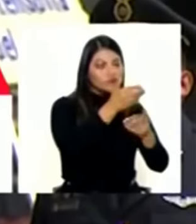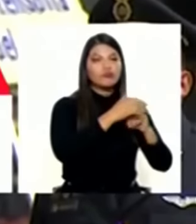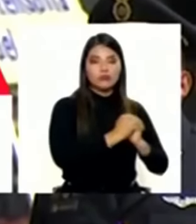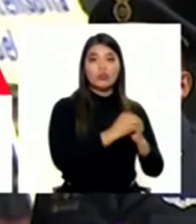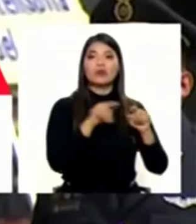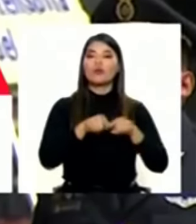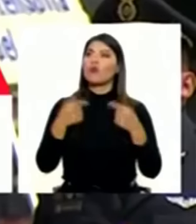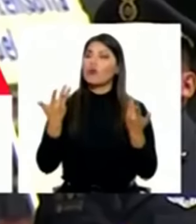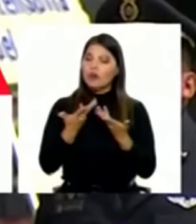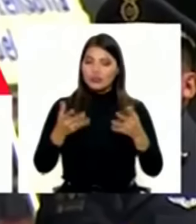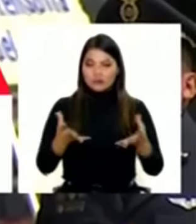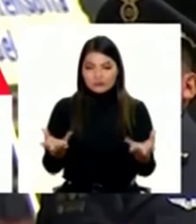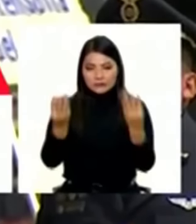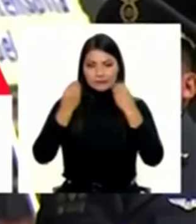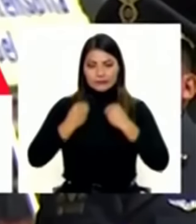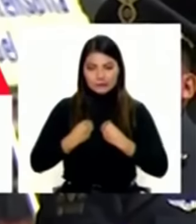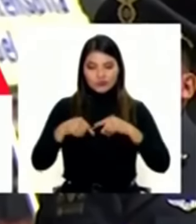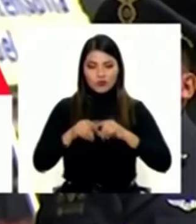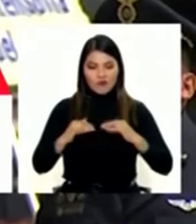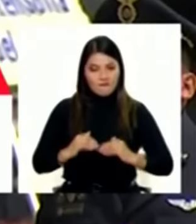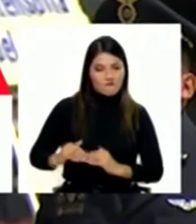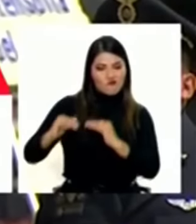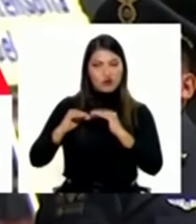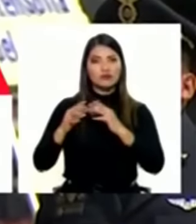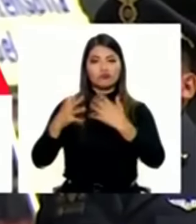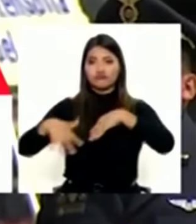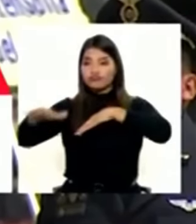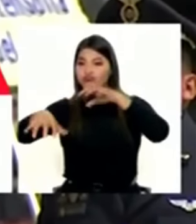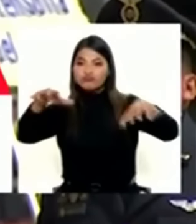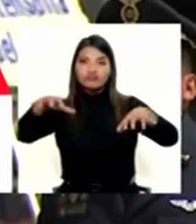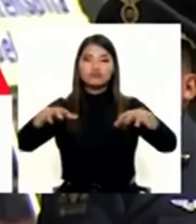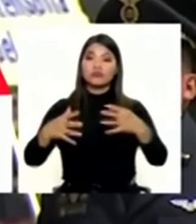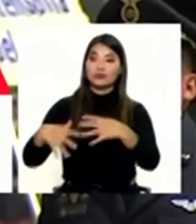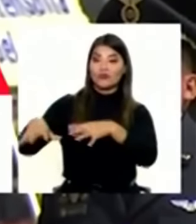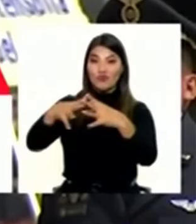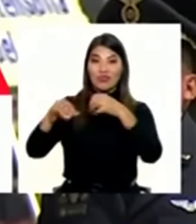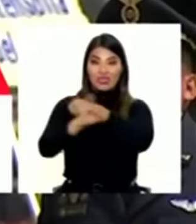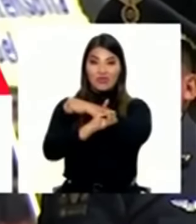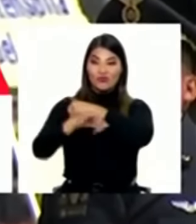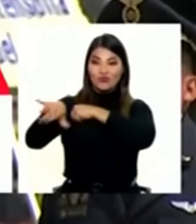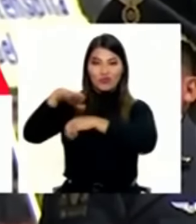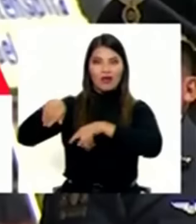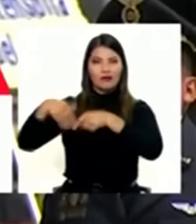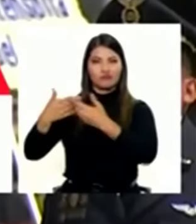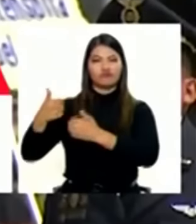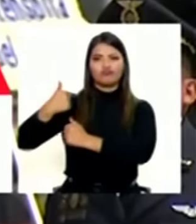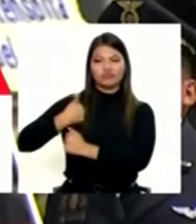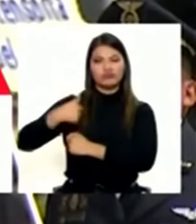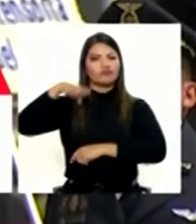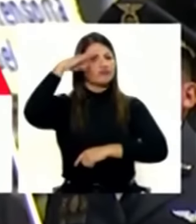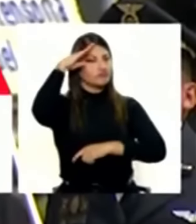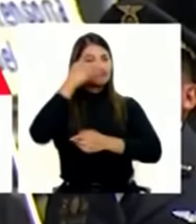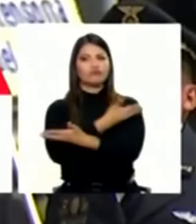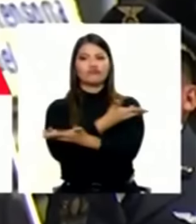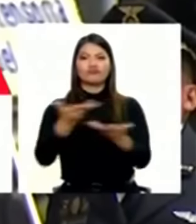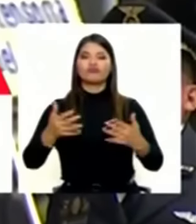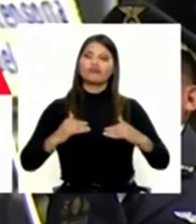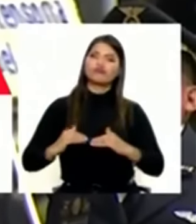el fortalecimiento institucional de nuestra gran familia de la Fuerza Aérea del